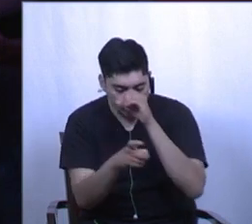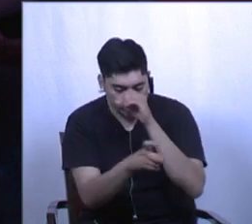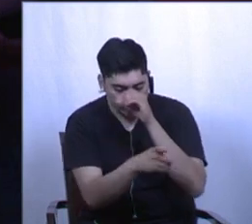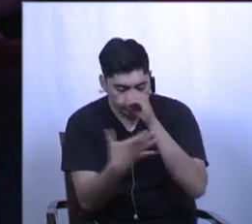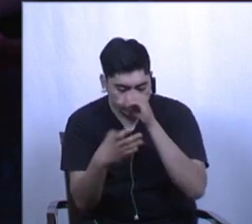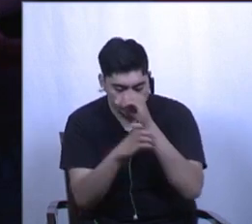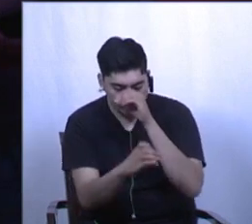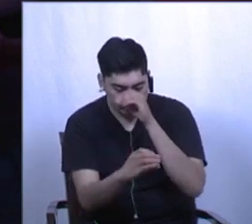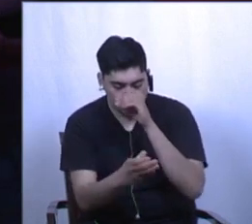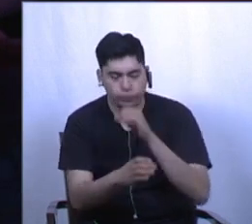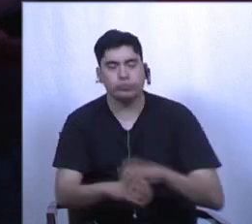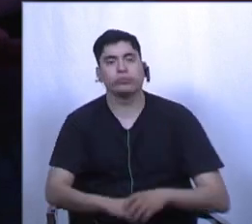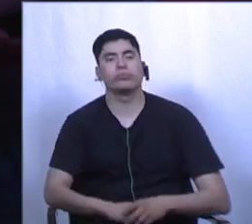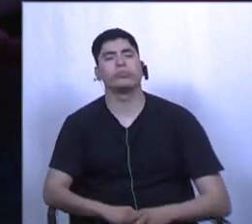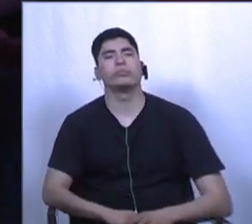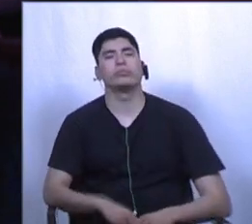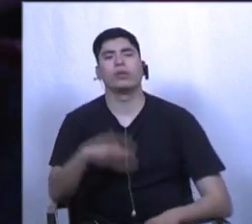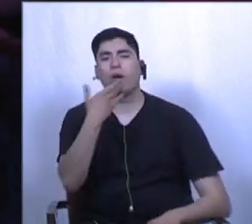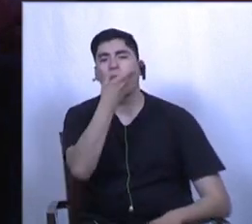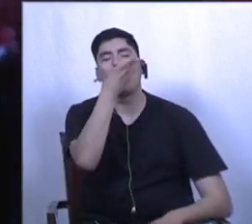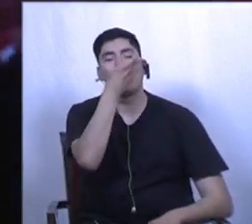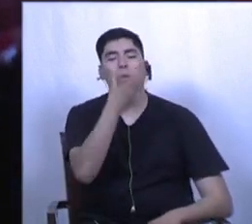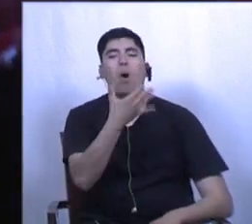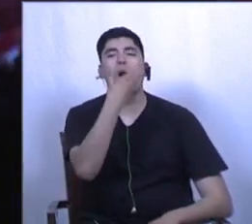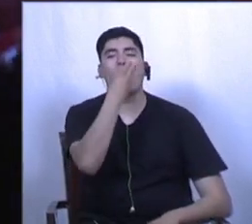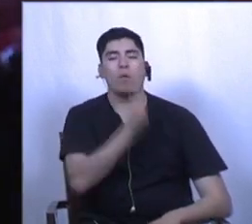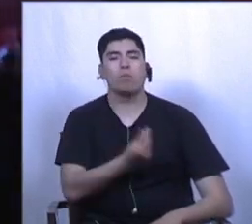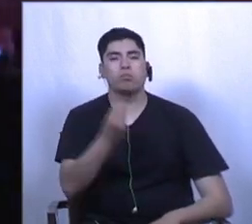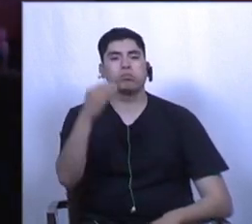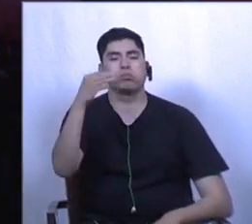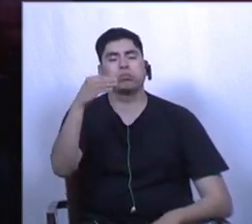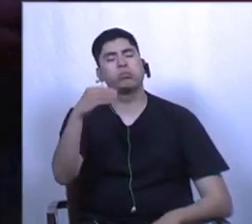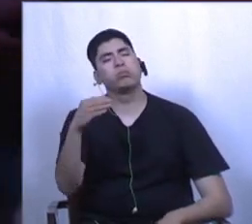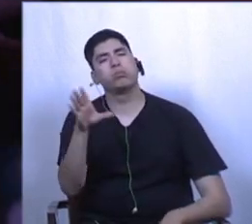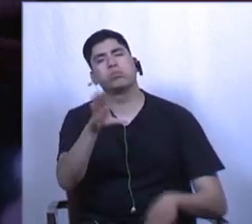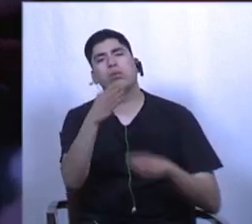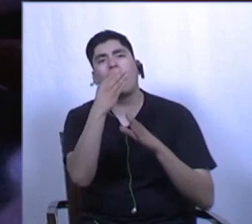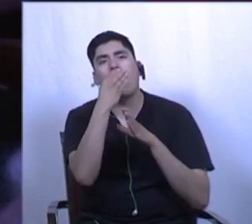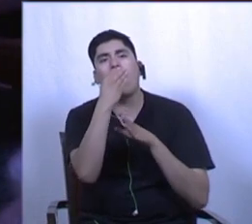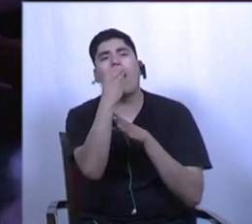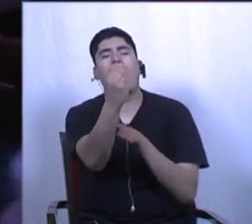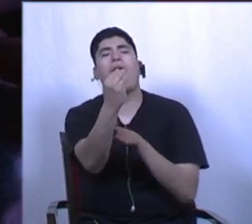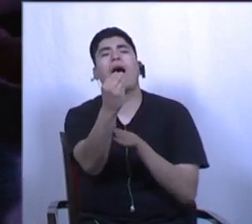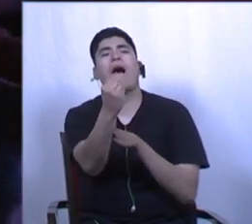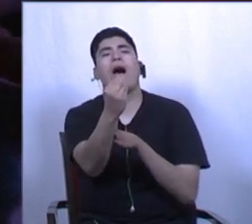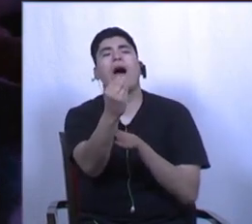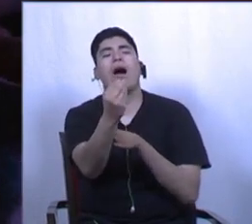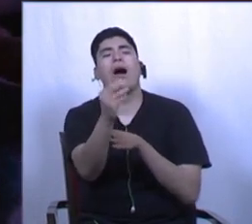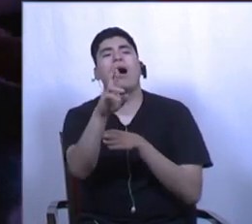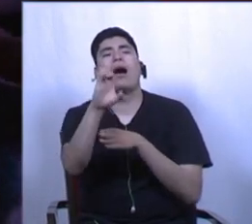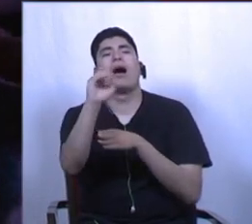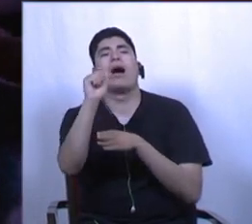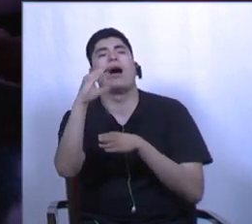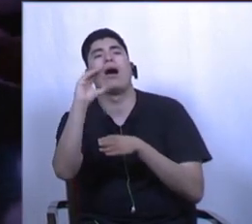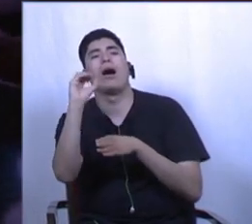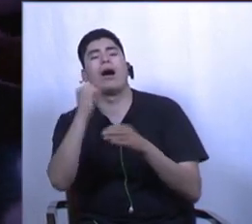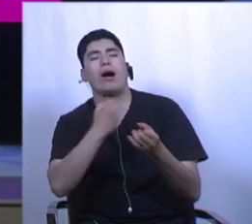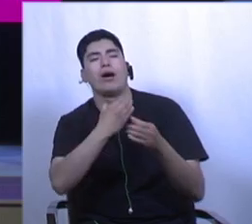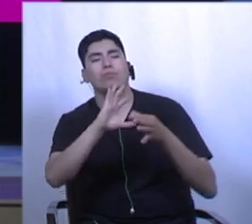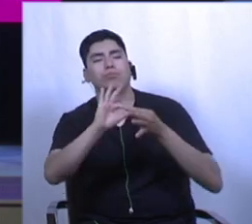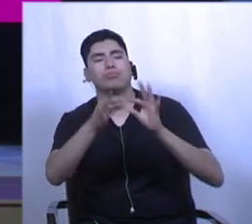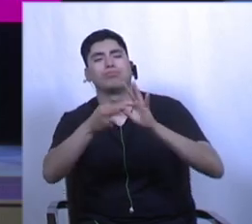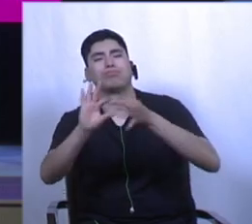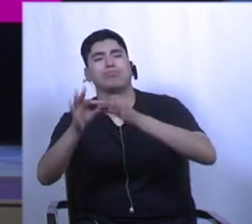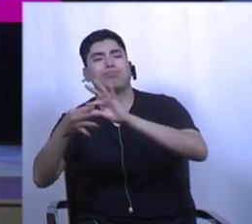boca o de la mucosa intestinal, podemos extraer este ADN utilizando una reacción en cadena de polimerasa, amplificando